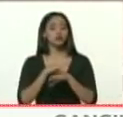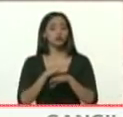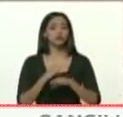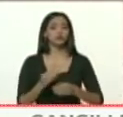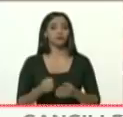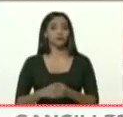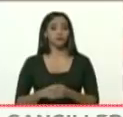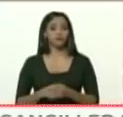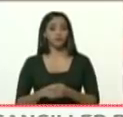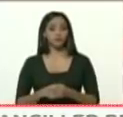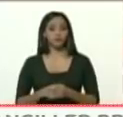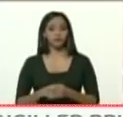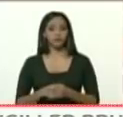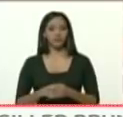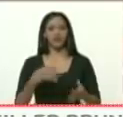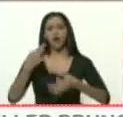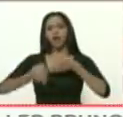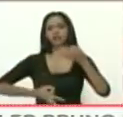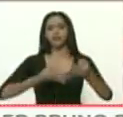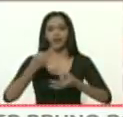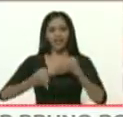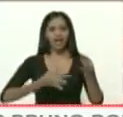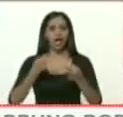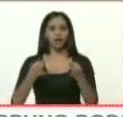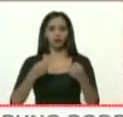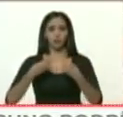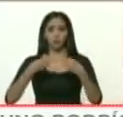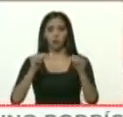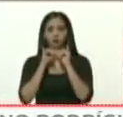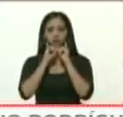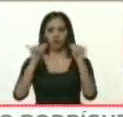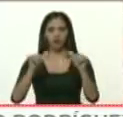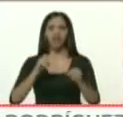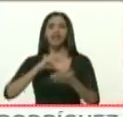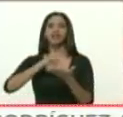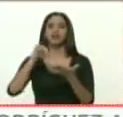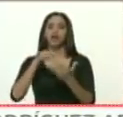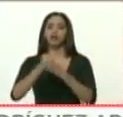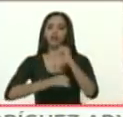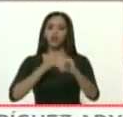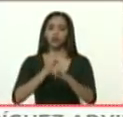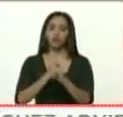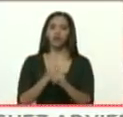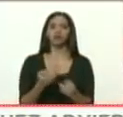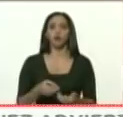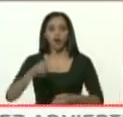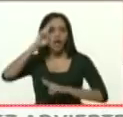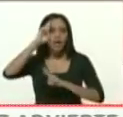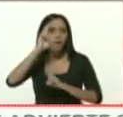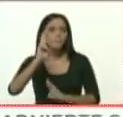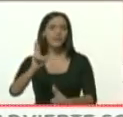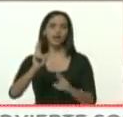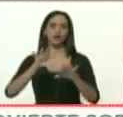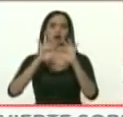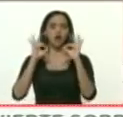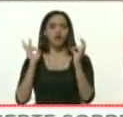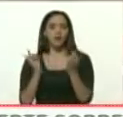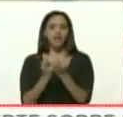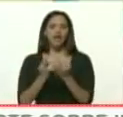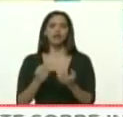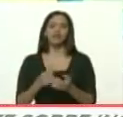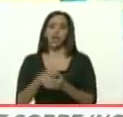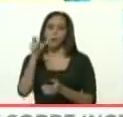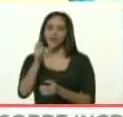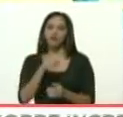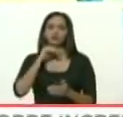estaba explicando a la opinión pública nacional e internacional, obviamente con el debido respeto de los familiares de la víctima,